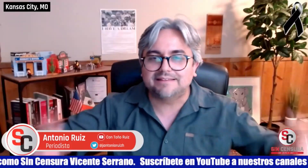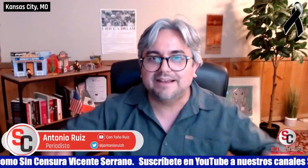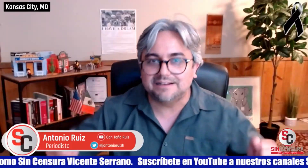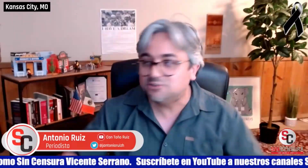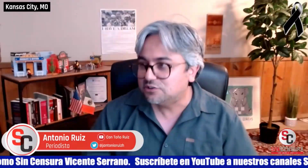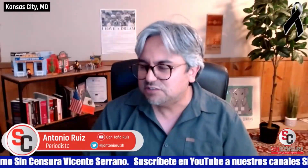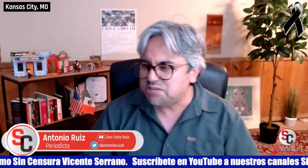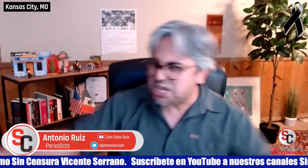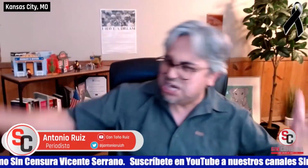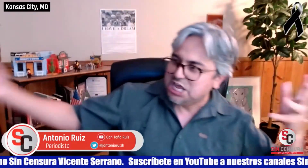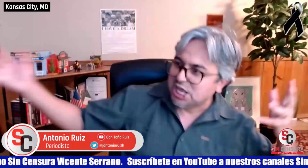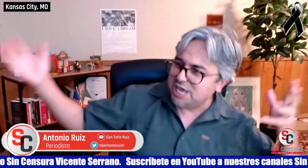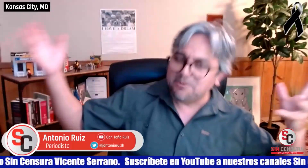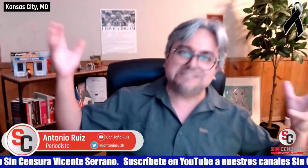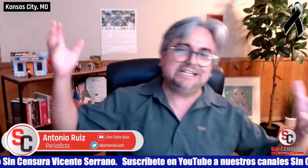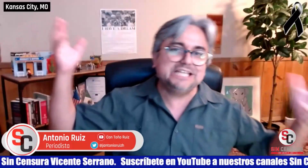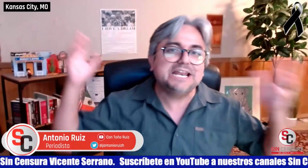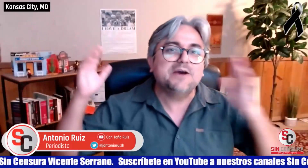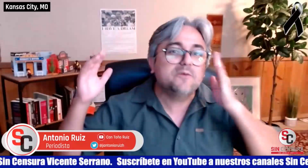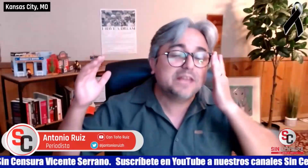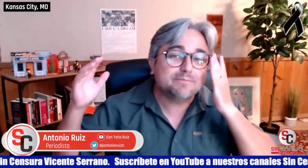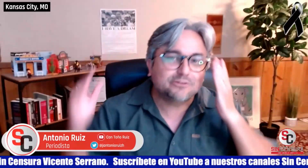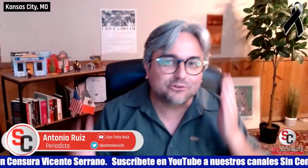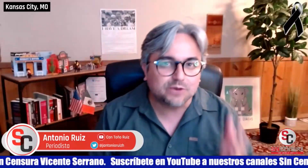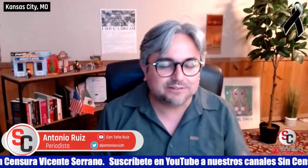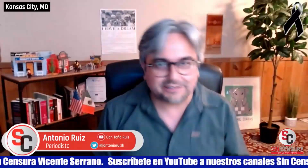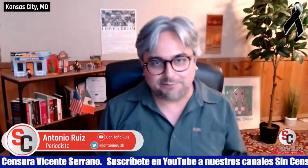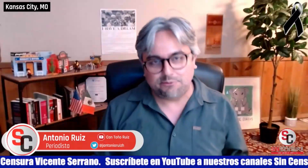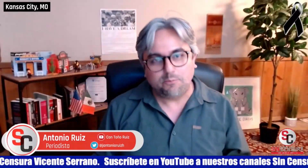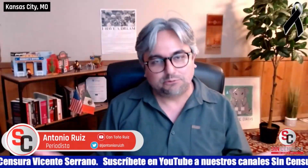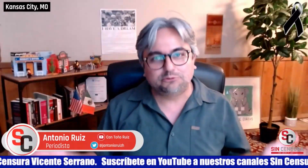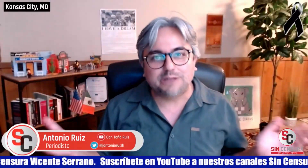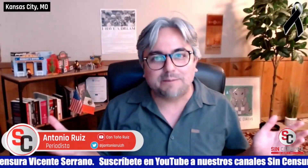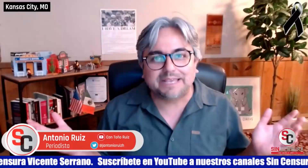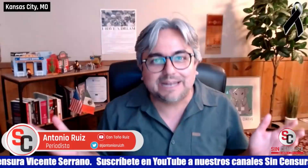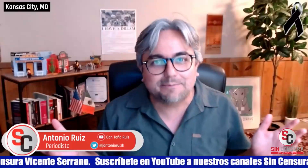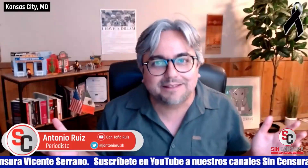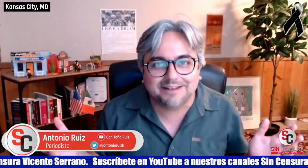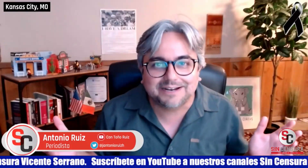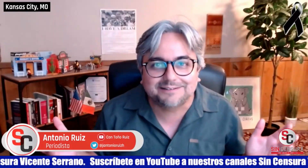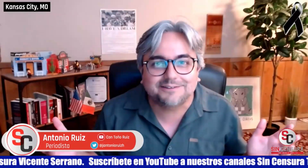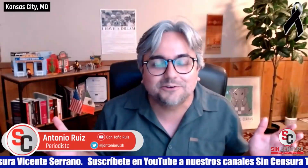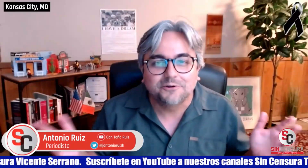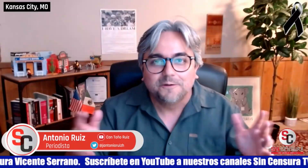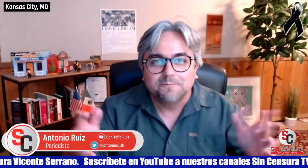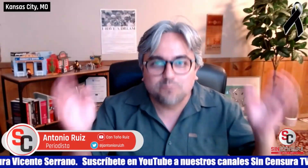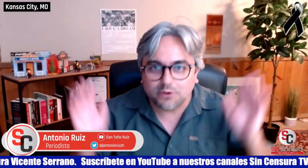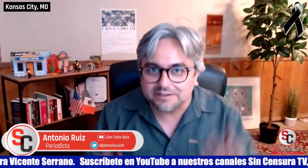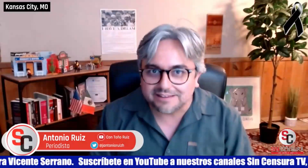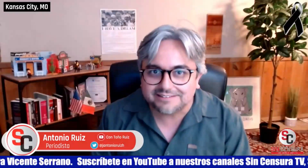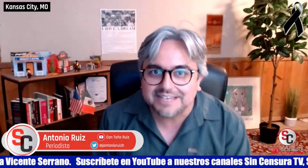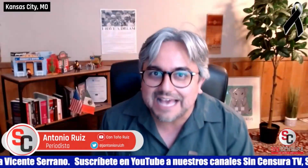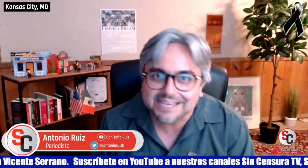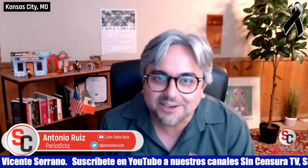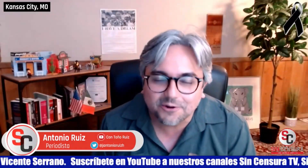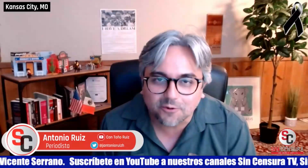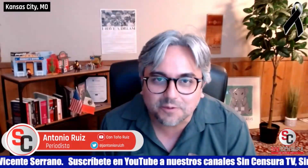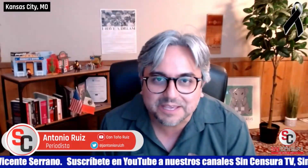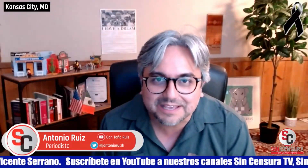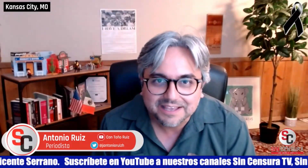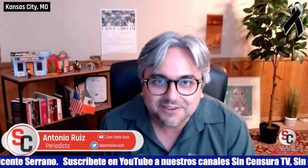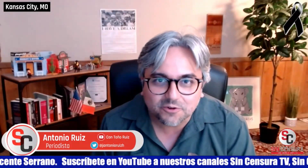máquina para hacer ejercicio. Decían, miren, Evo hasta tiene un gimnasio en su casa. Y dije, no, pues es una máquina para hacer ejercicio muy sencilla